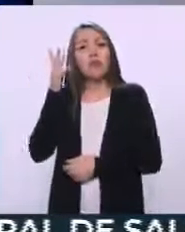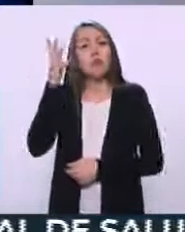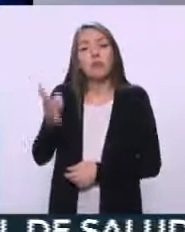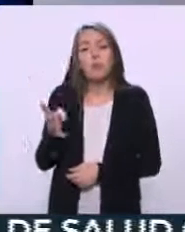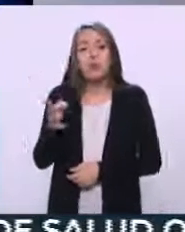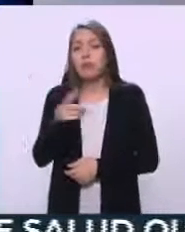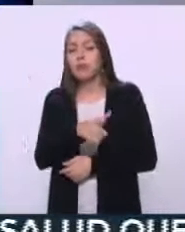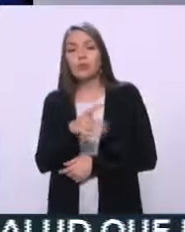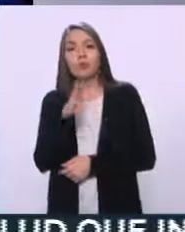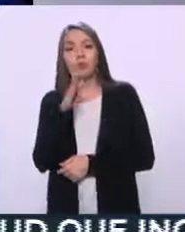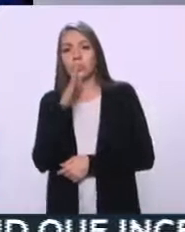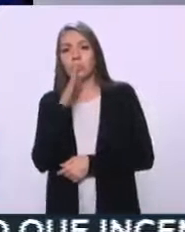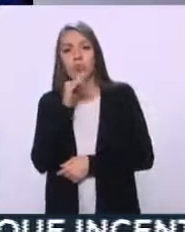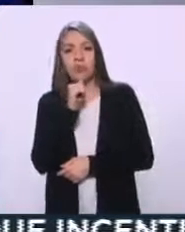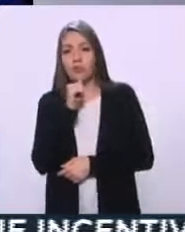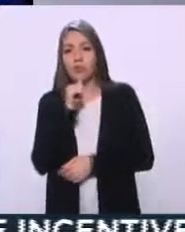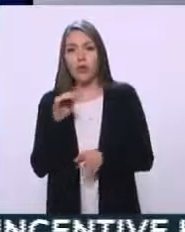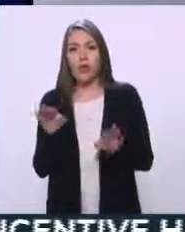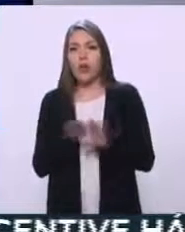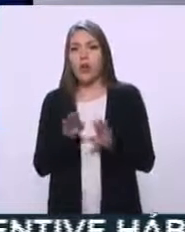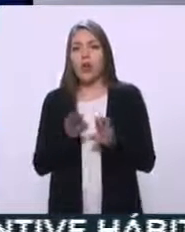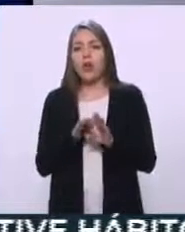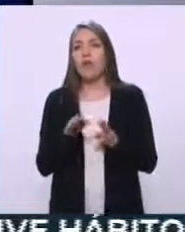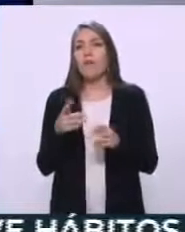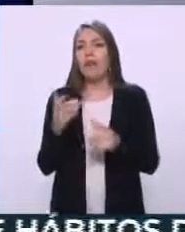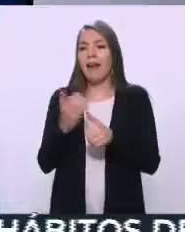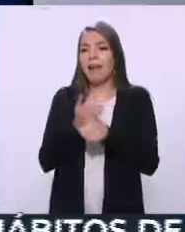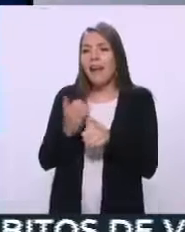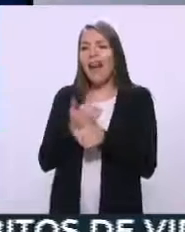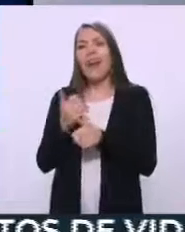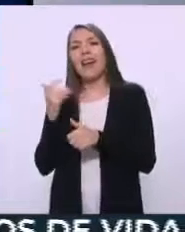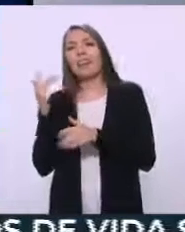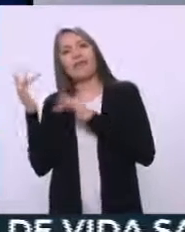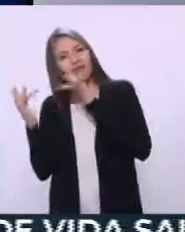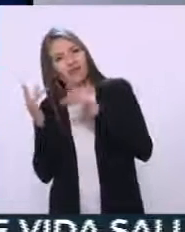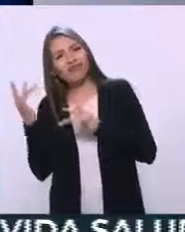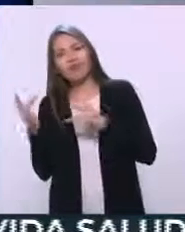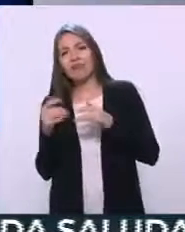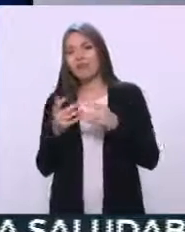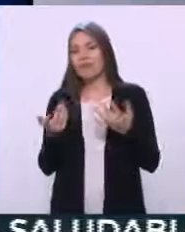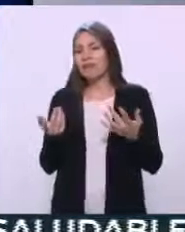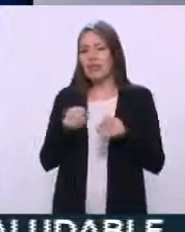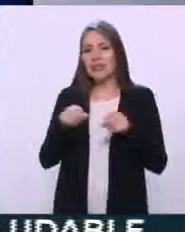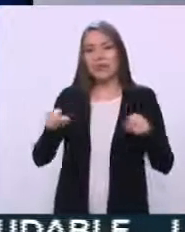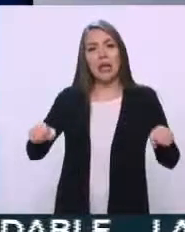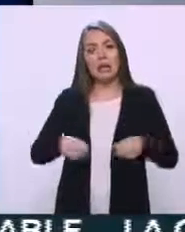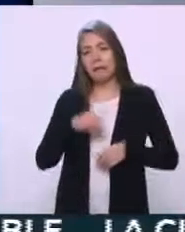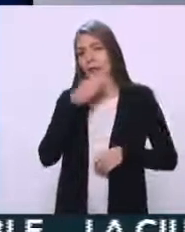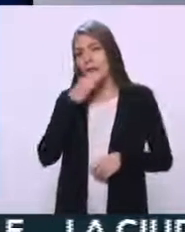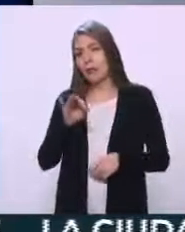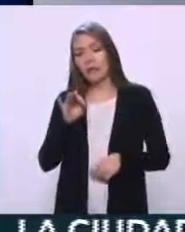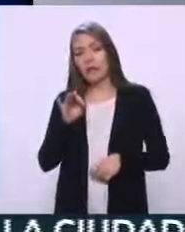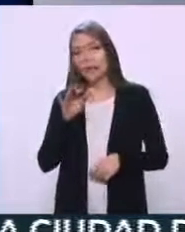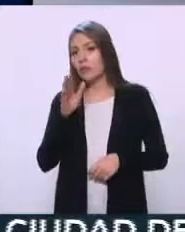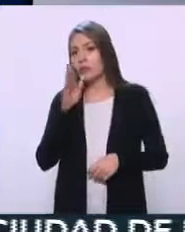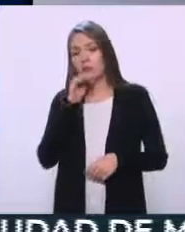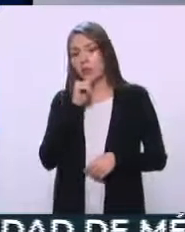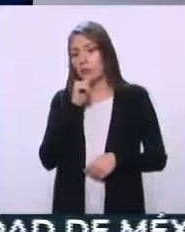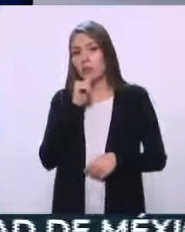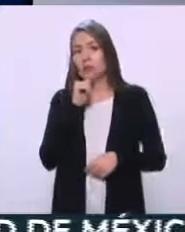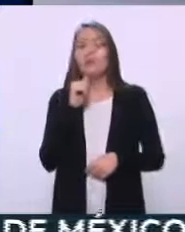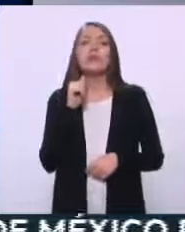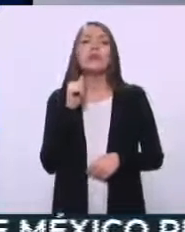permitiría abrir como bares, ni como discotecas, ni como salones de fiesta para eventos grandes,